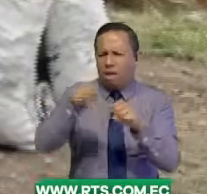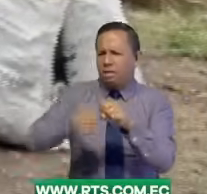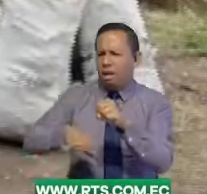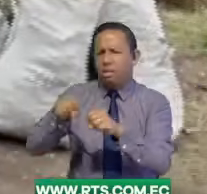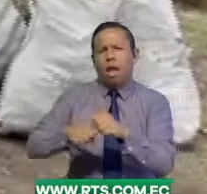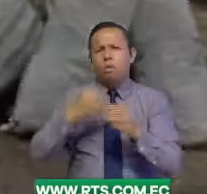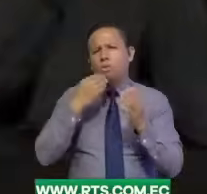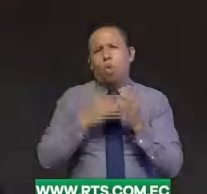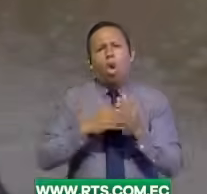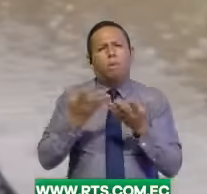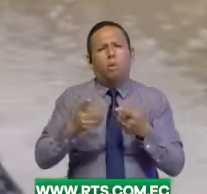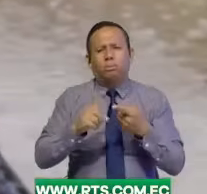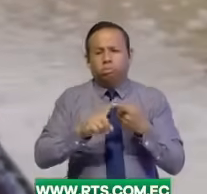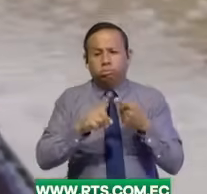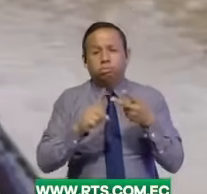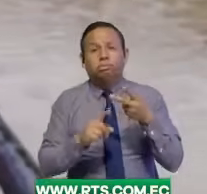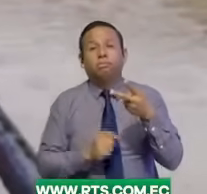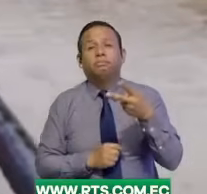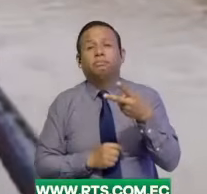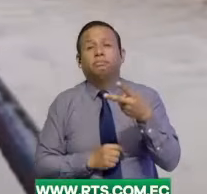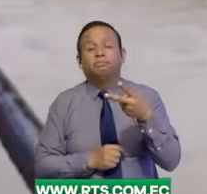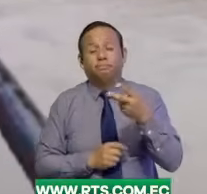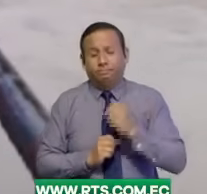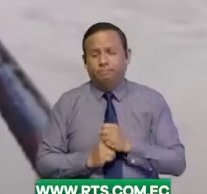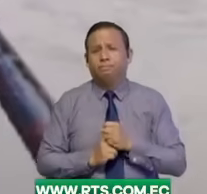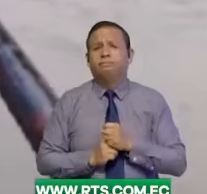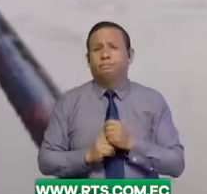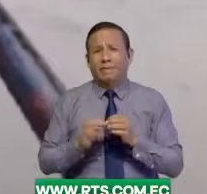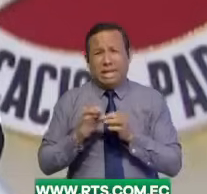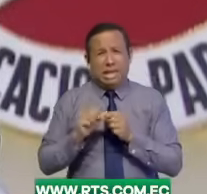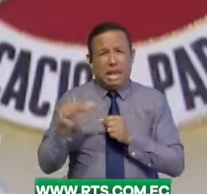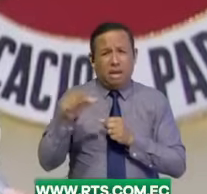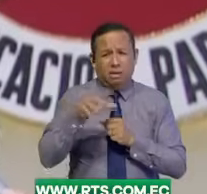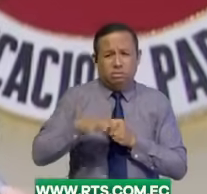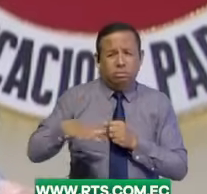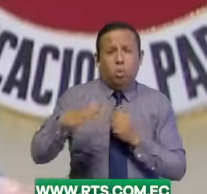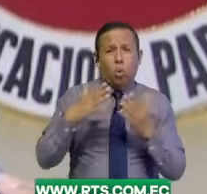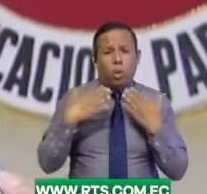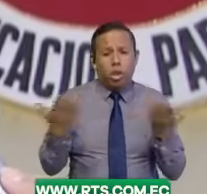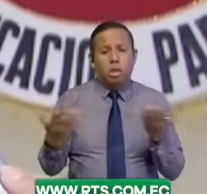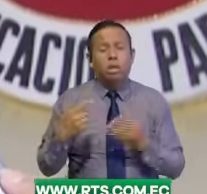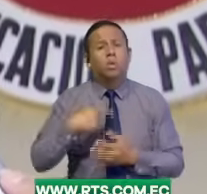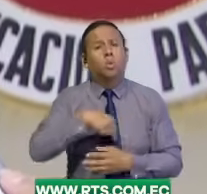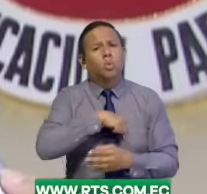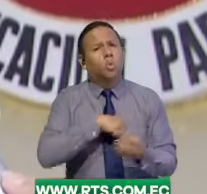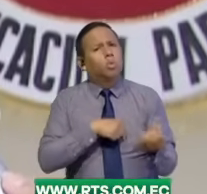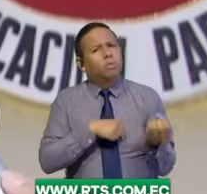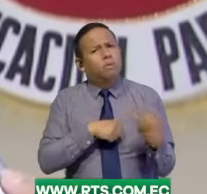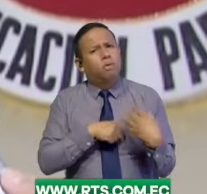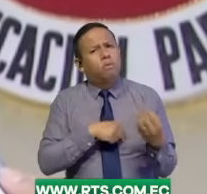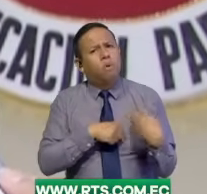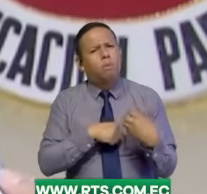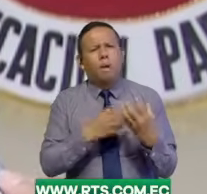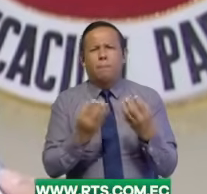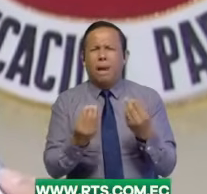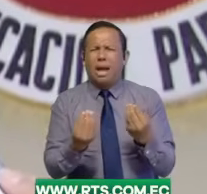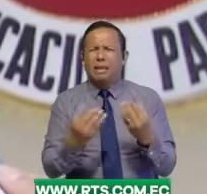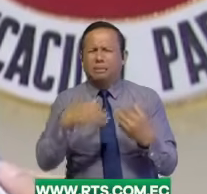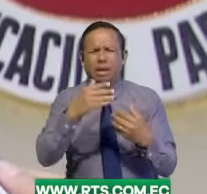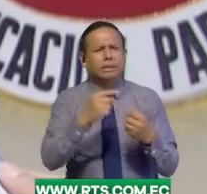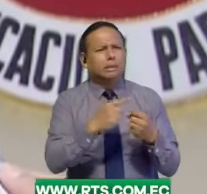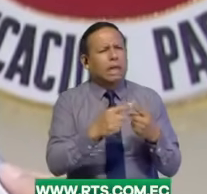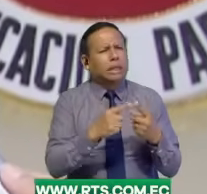Sergio Toral y Luis Alfredo Martínez en Realidad de Dios. Nosotros tenemos información de muchos sectores, pero el más penoso y